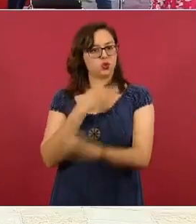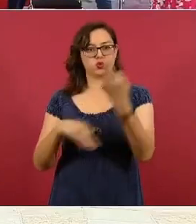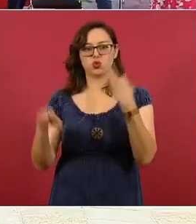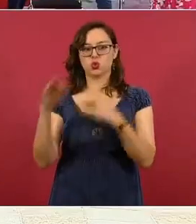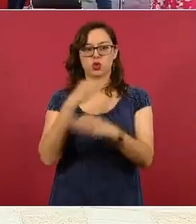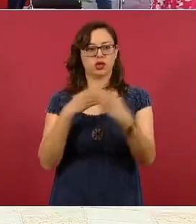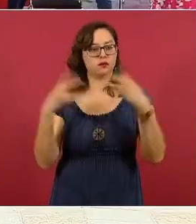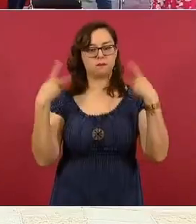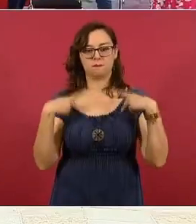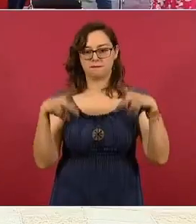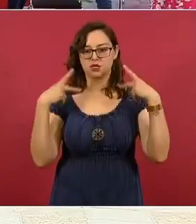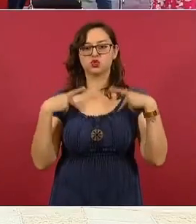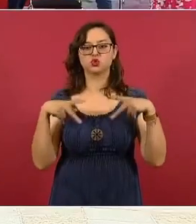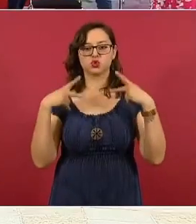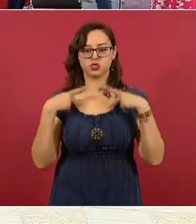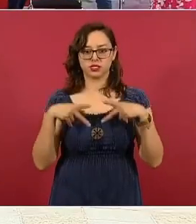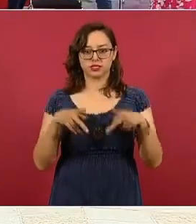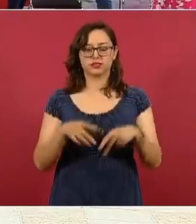organizan,